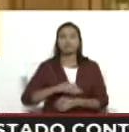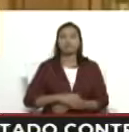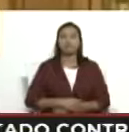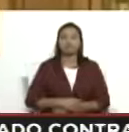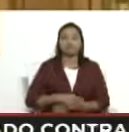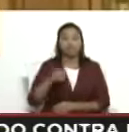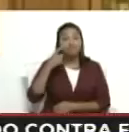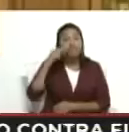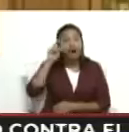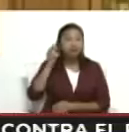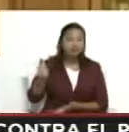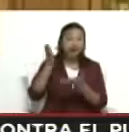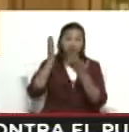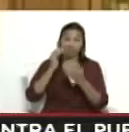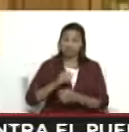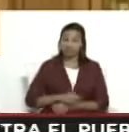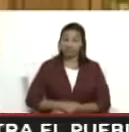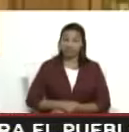Farsante.